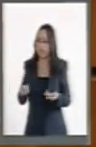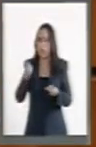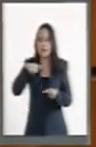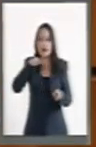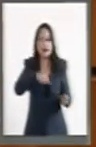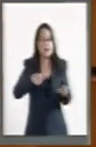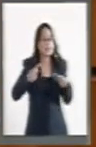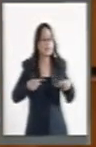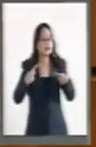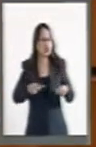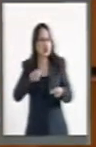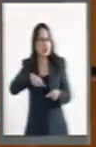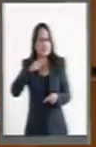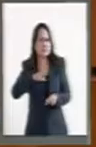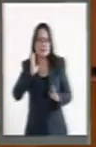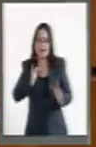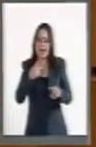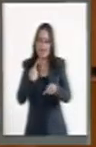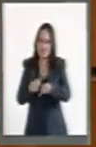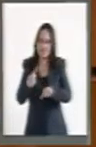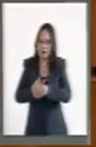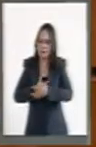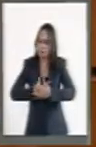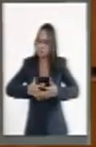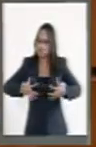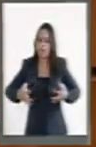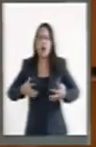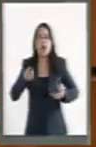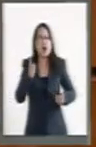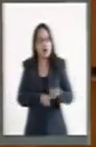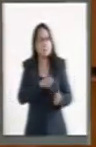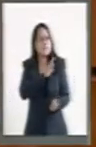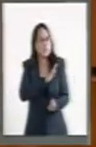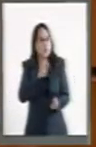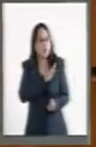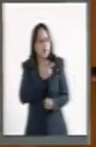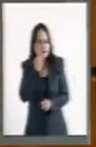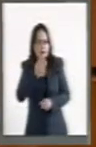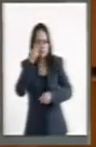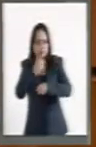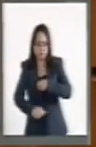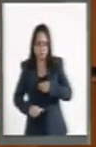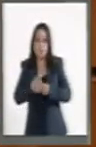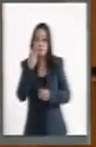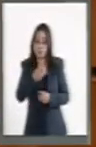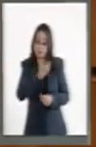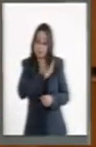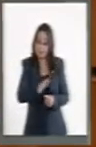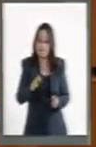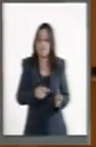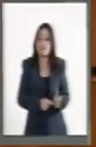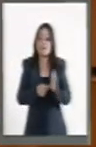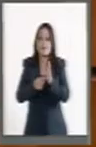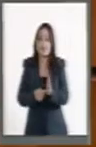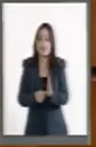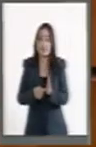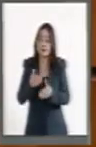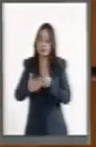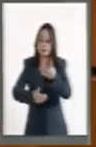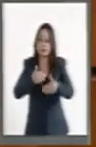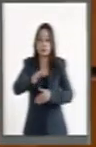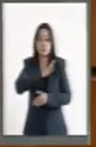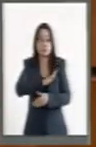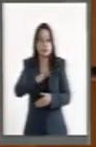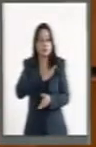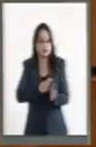a personas que ya padecen esta obesidad mórbida la posibilidad de alargar